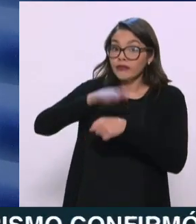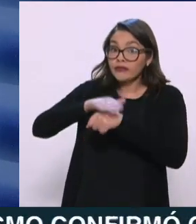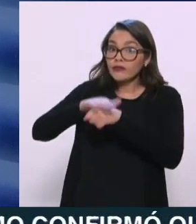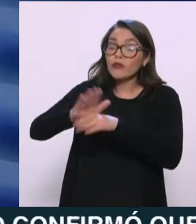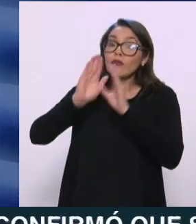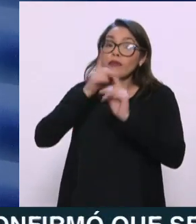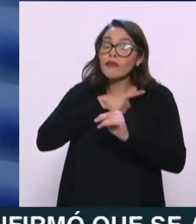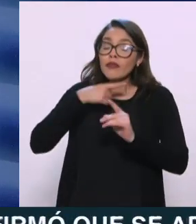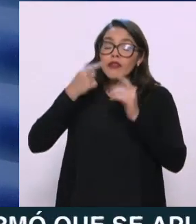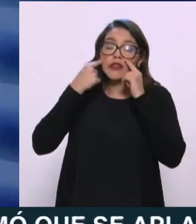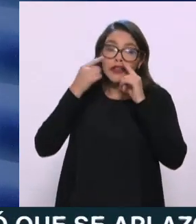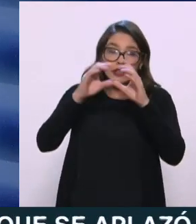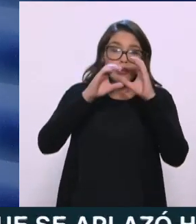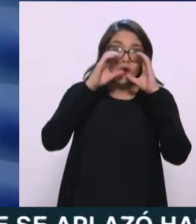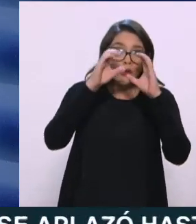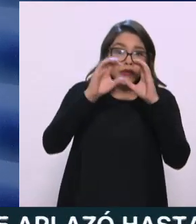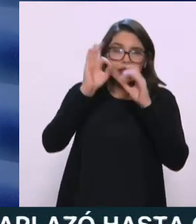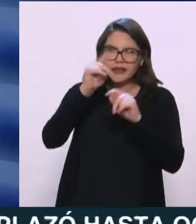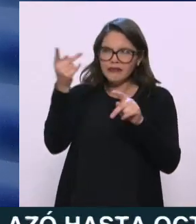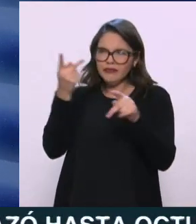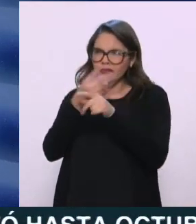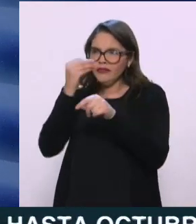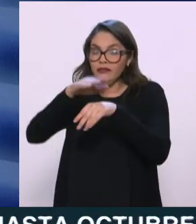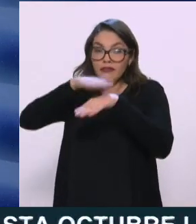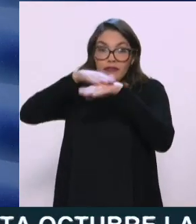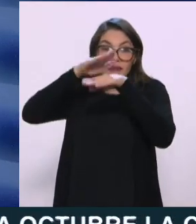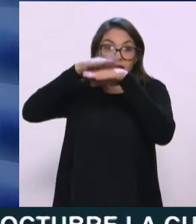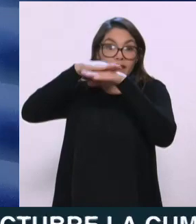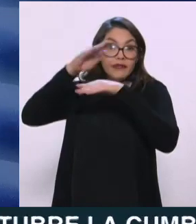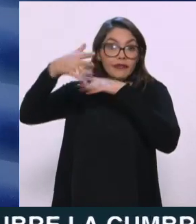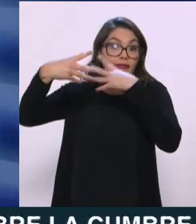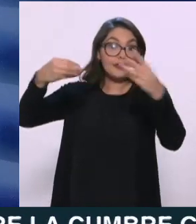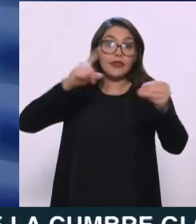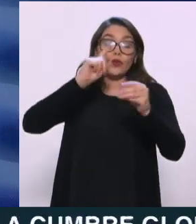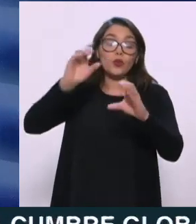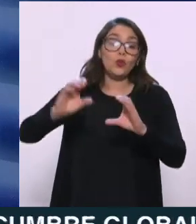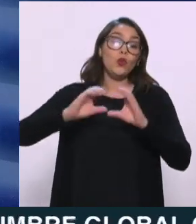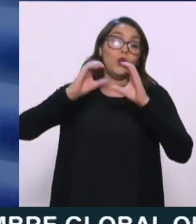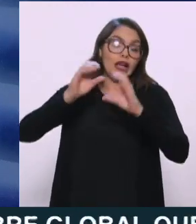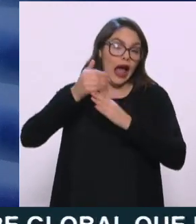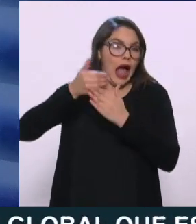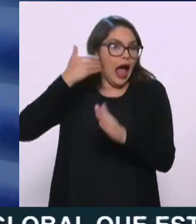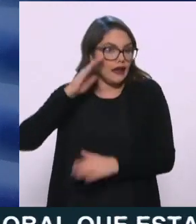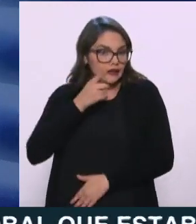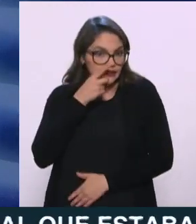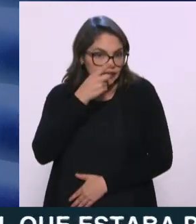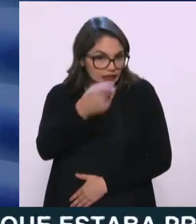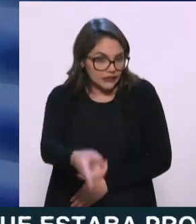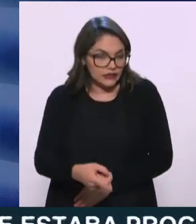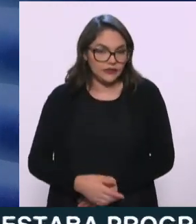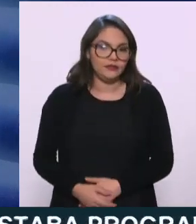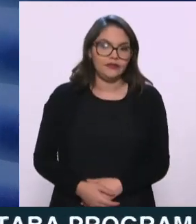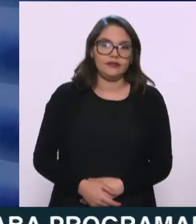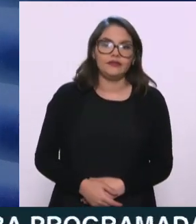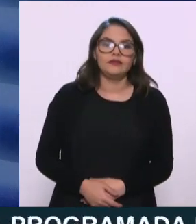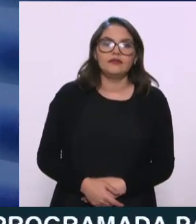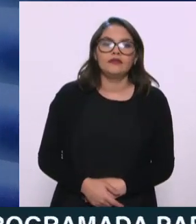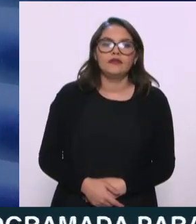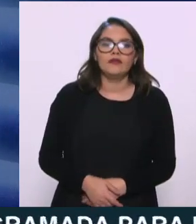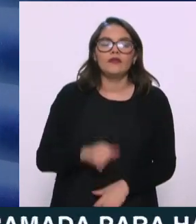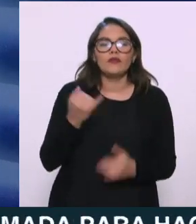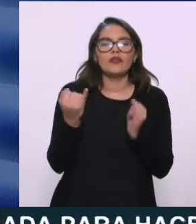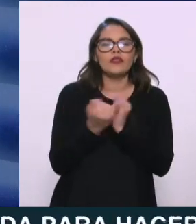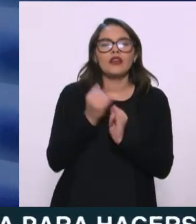mitigar o disminuir los casos y la frecuencia con medidas muy específicas. En la parte de pandemia es también hacer un